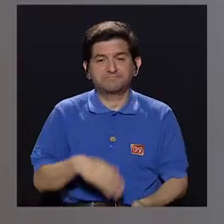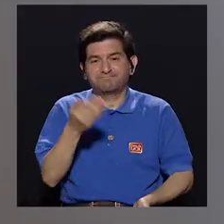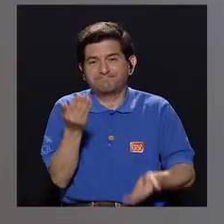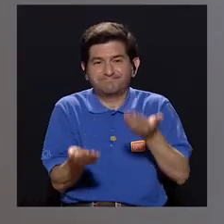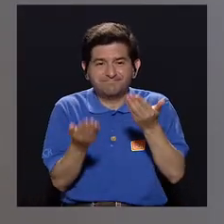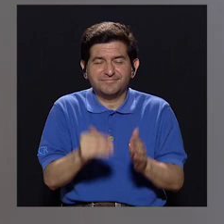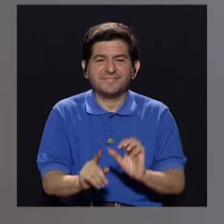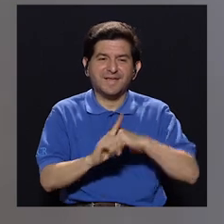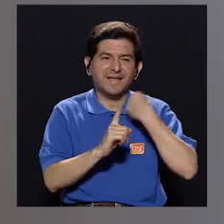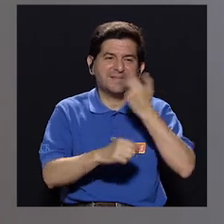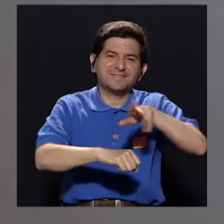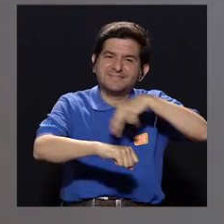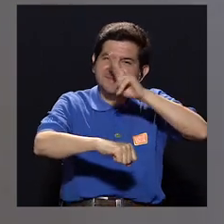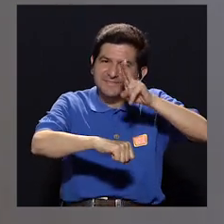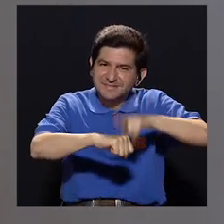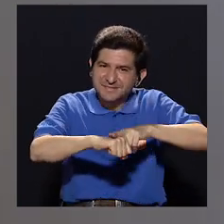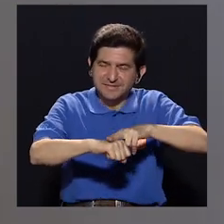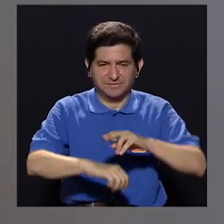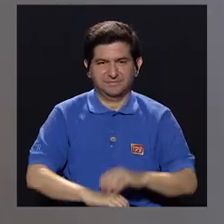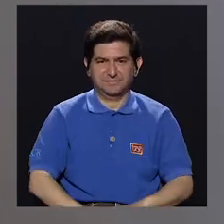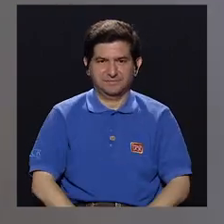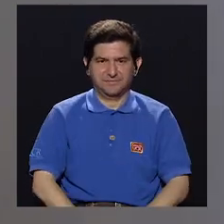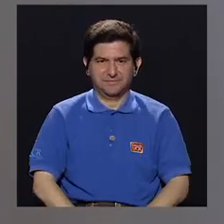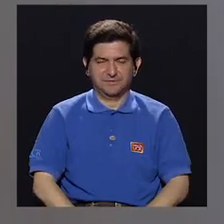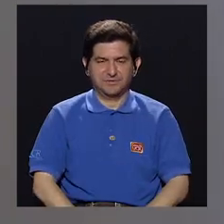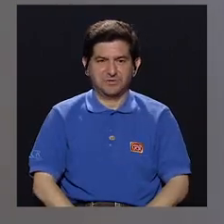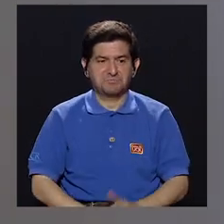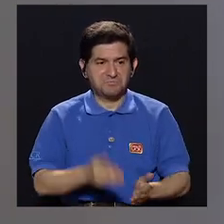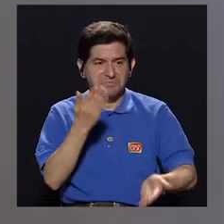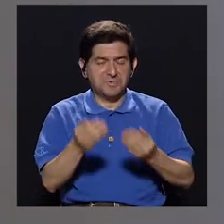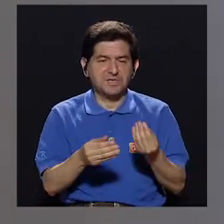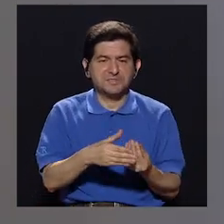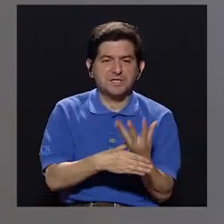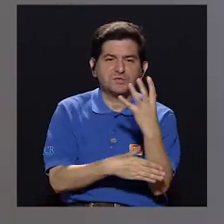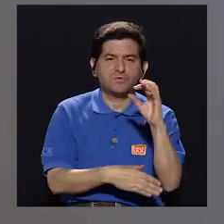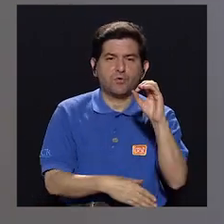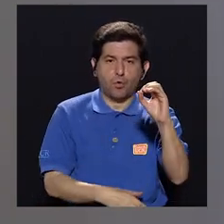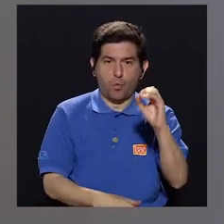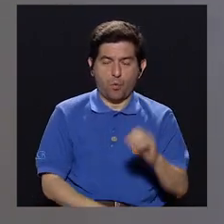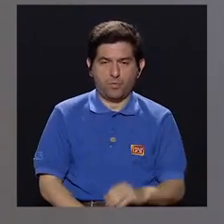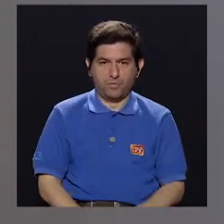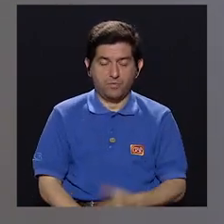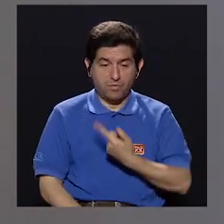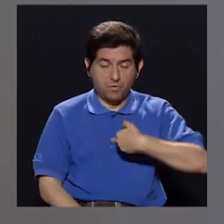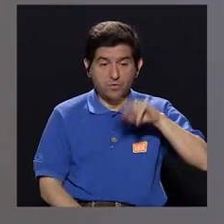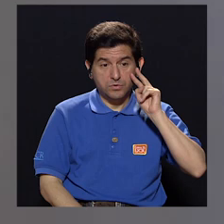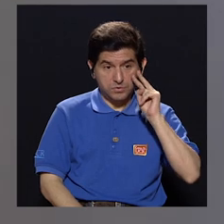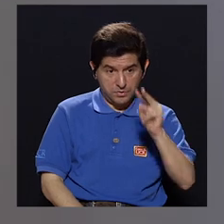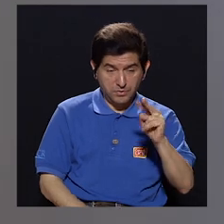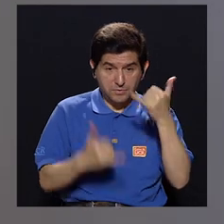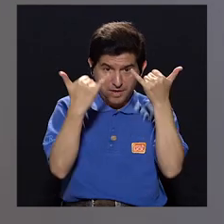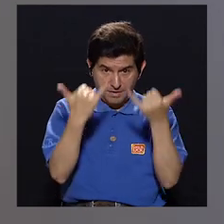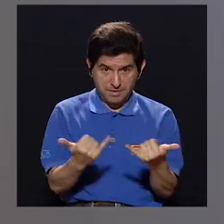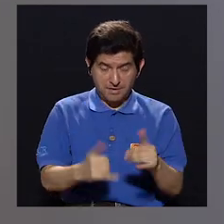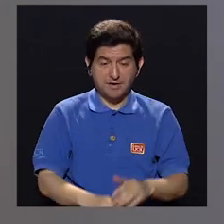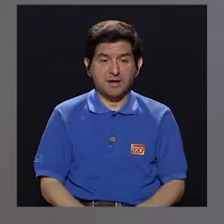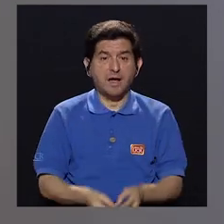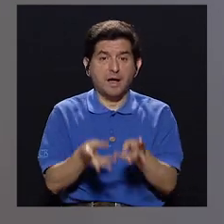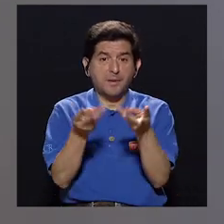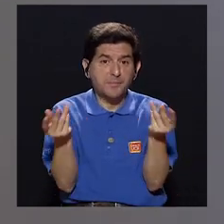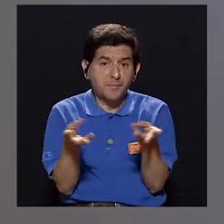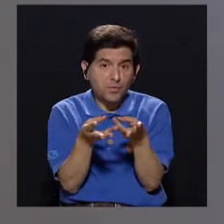que ies naturales normalmente las orquídeas por lo menos las que hemos visto Están